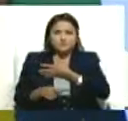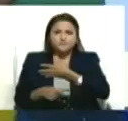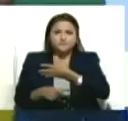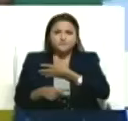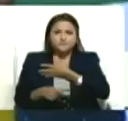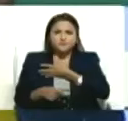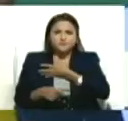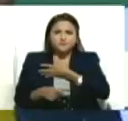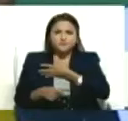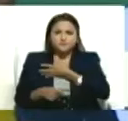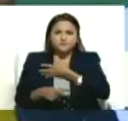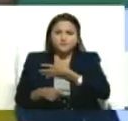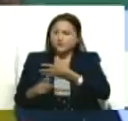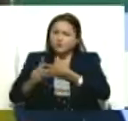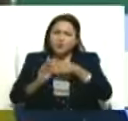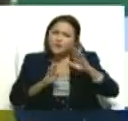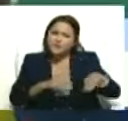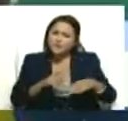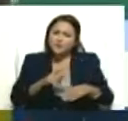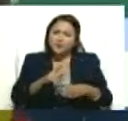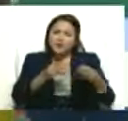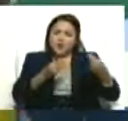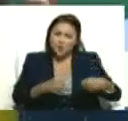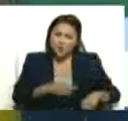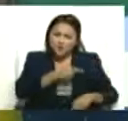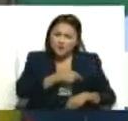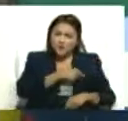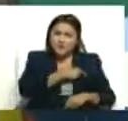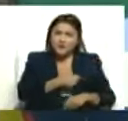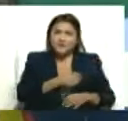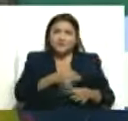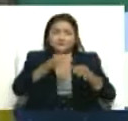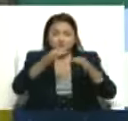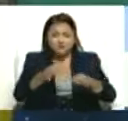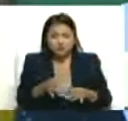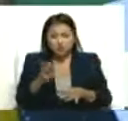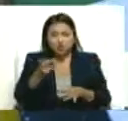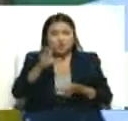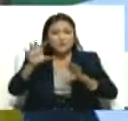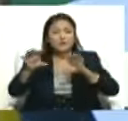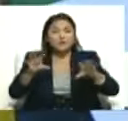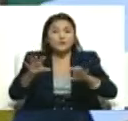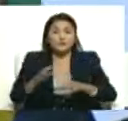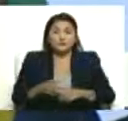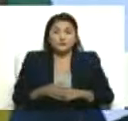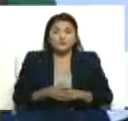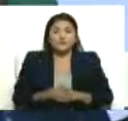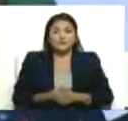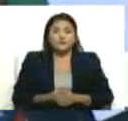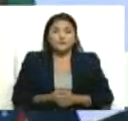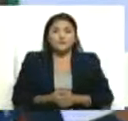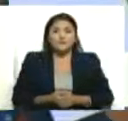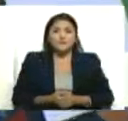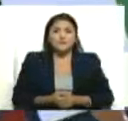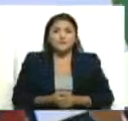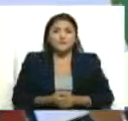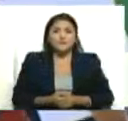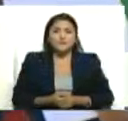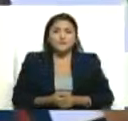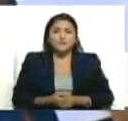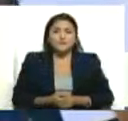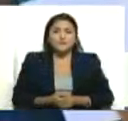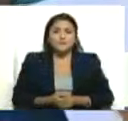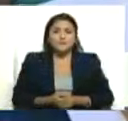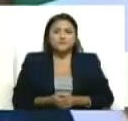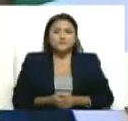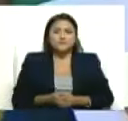apoyas el acuerdo de Ginebra, que es el verdadero acuerdo firmado entre los 2 estados que tenían un litigio sobre las tierras.